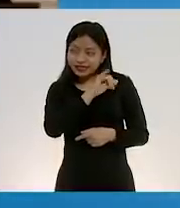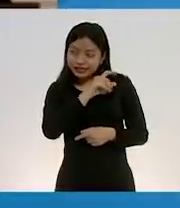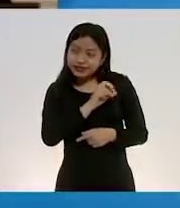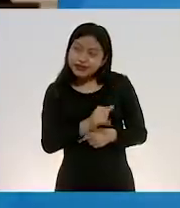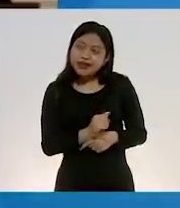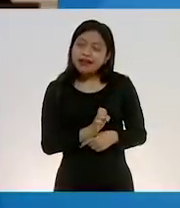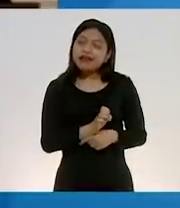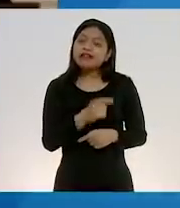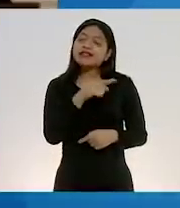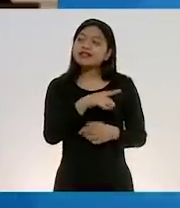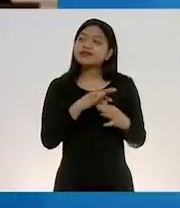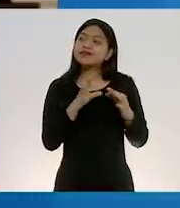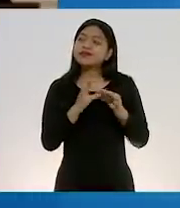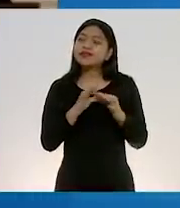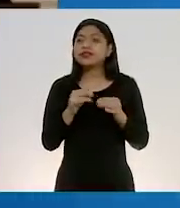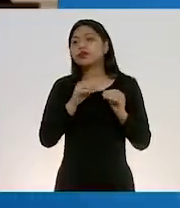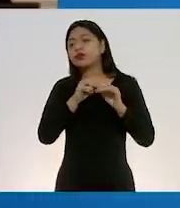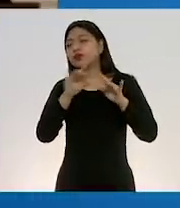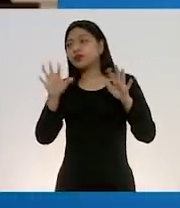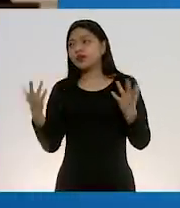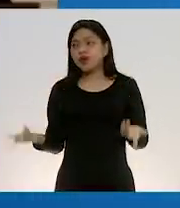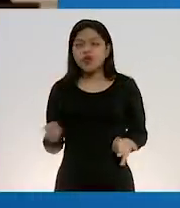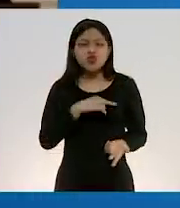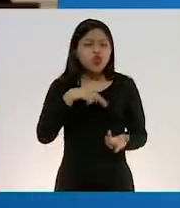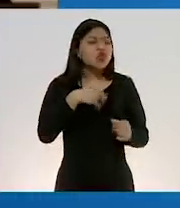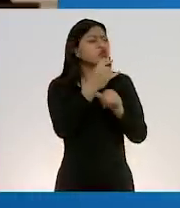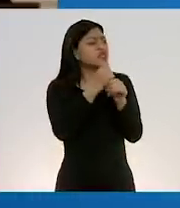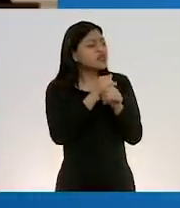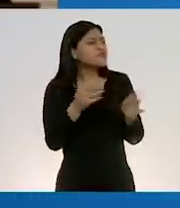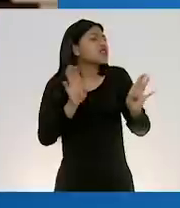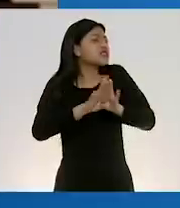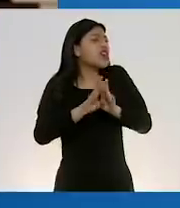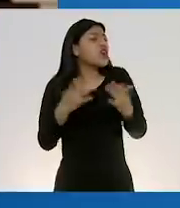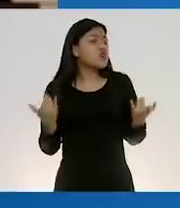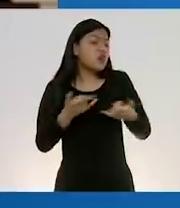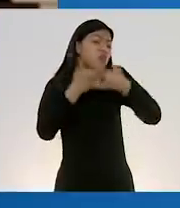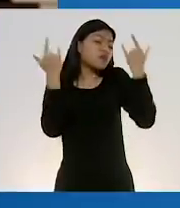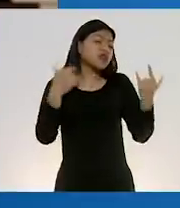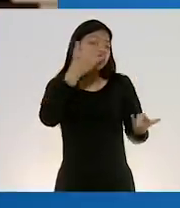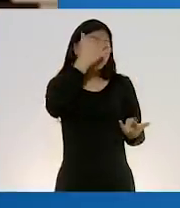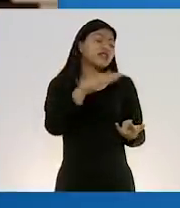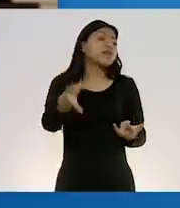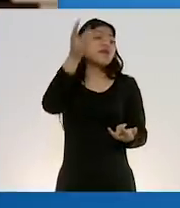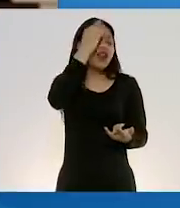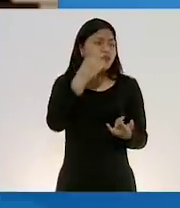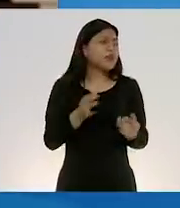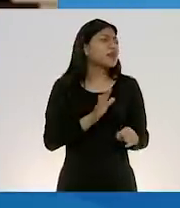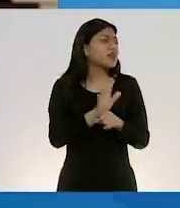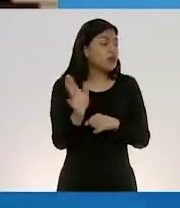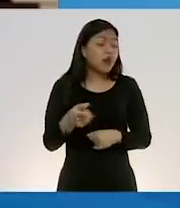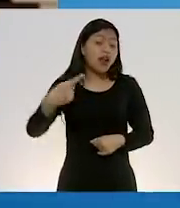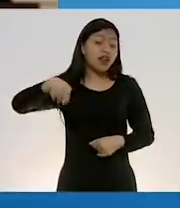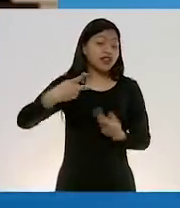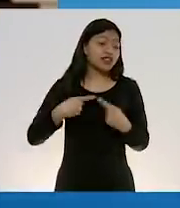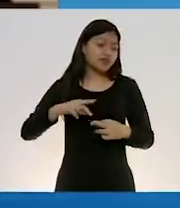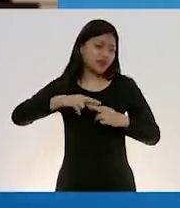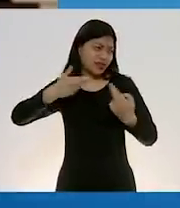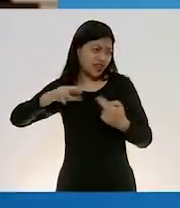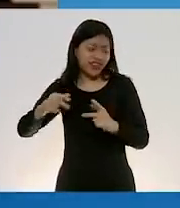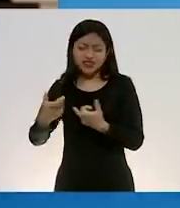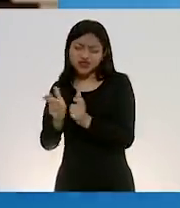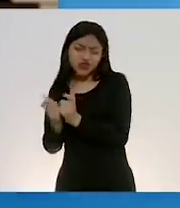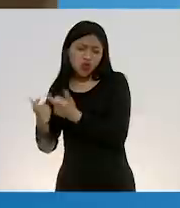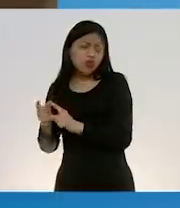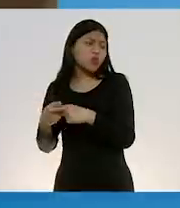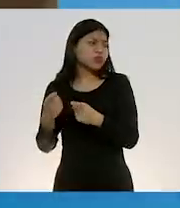las fuentes para acercarse a esta historia concreta de las relaciones entre los diferentes grupos étnicos.